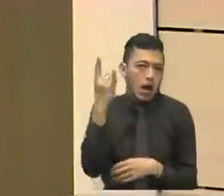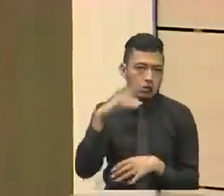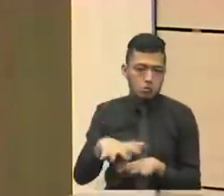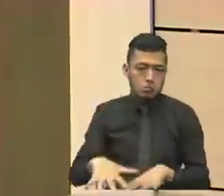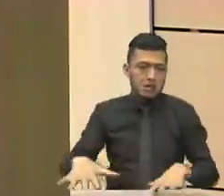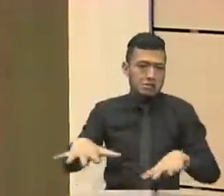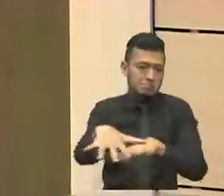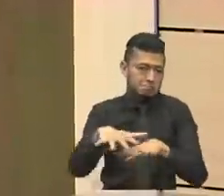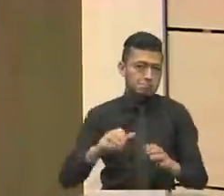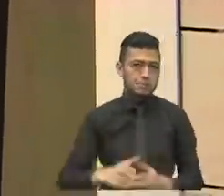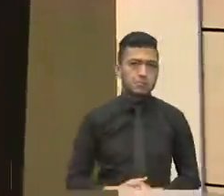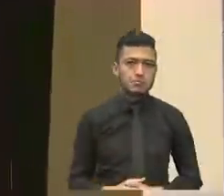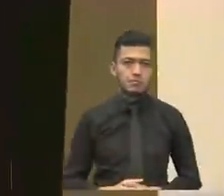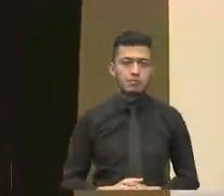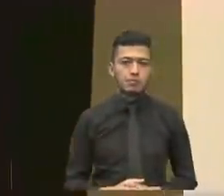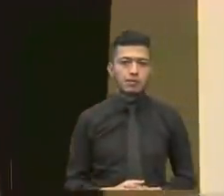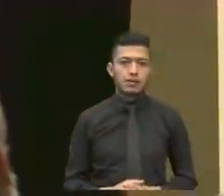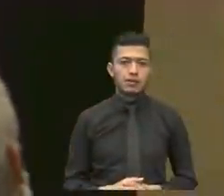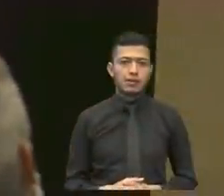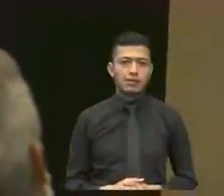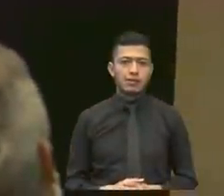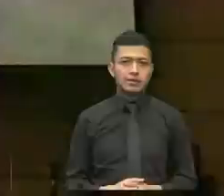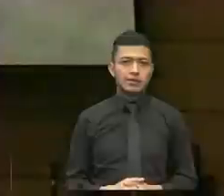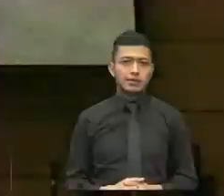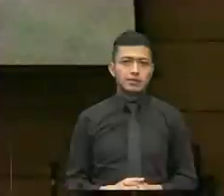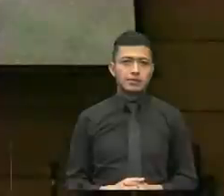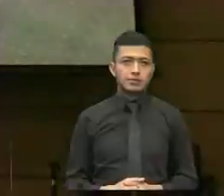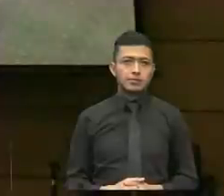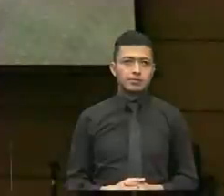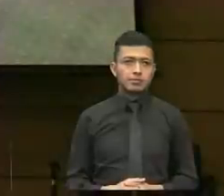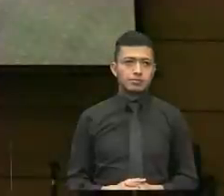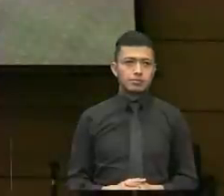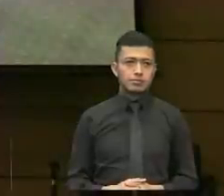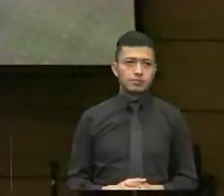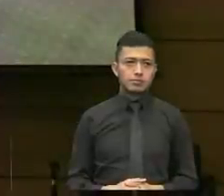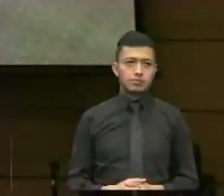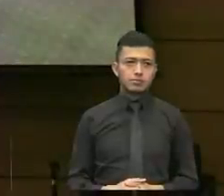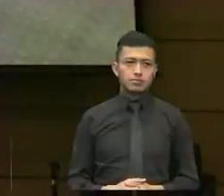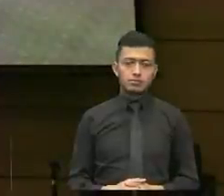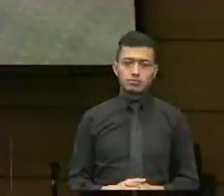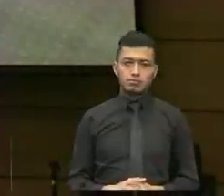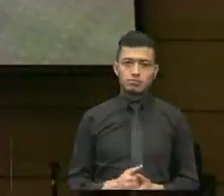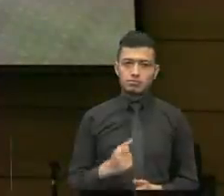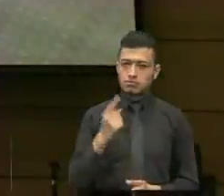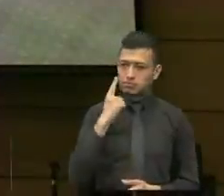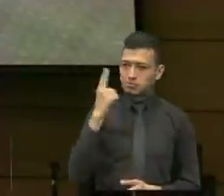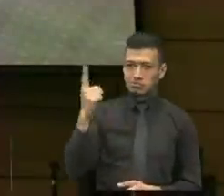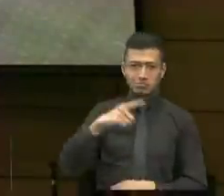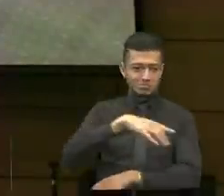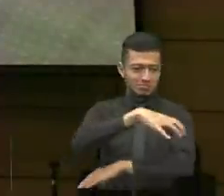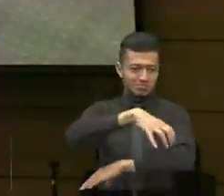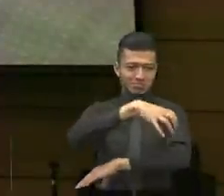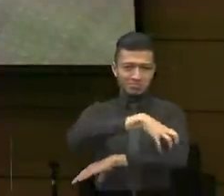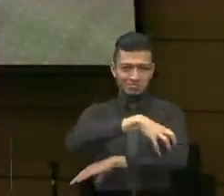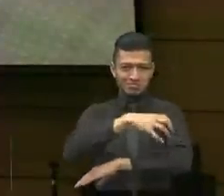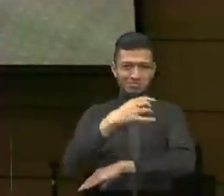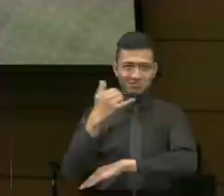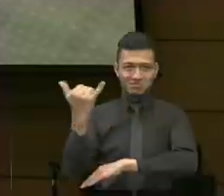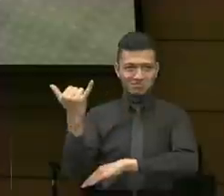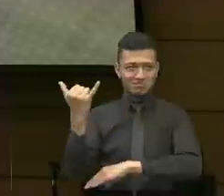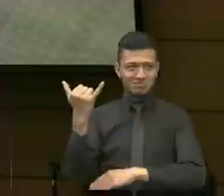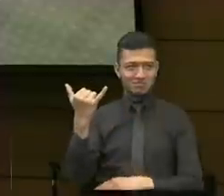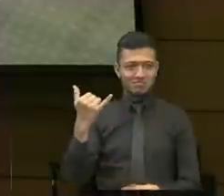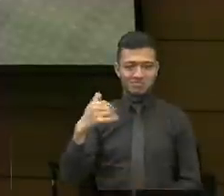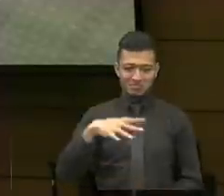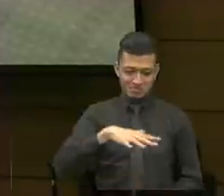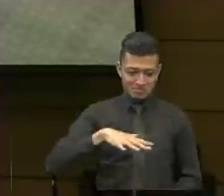Alameda. Y está aquí, ¿cierto? Aquí está nuestra estación de hoy en día. Todo